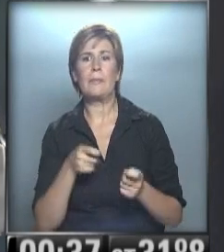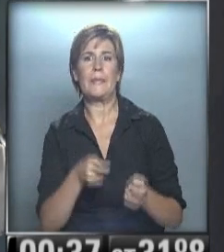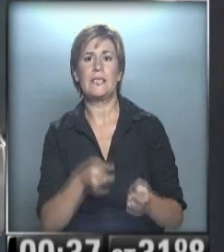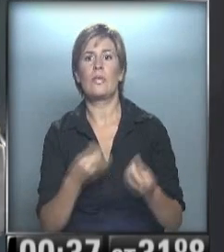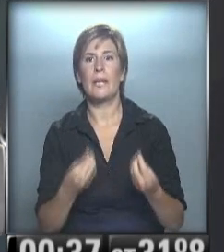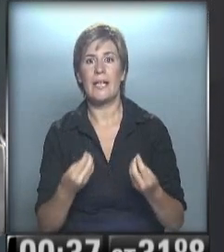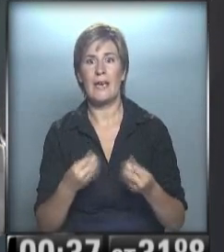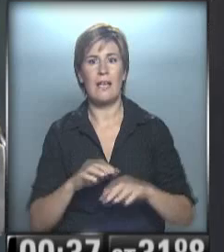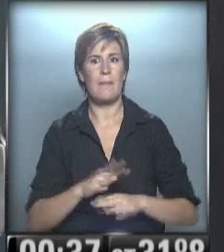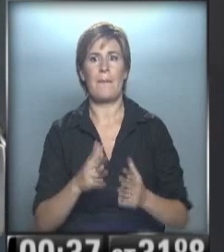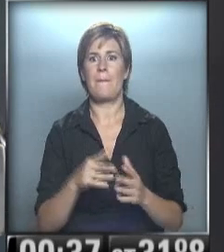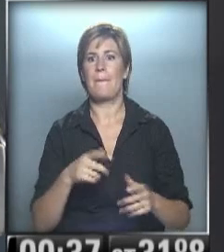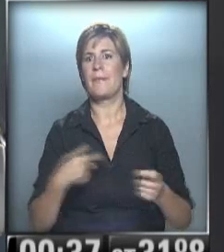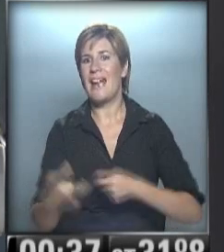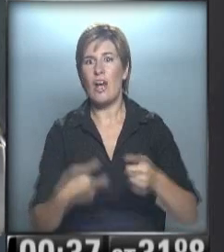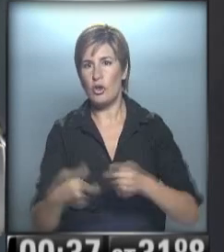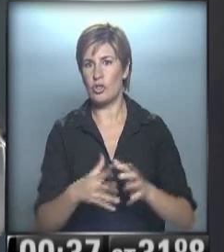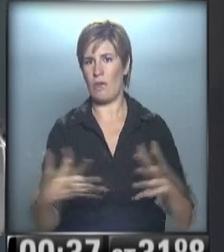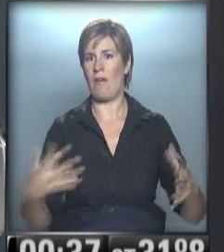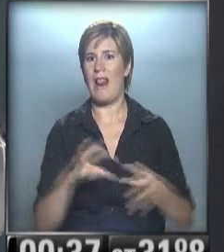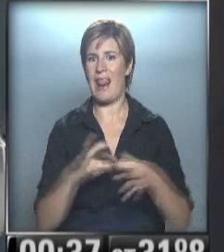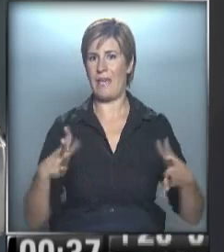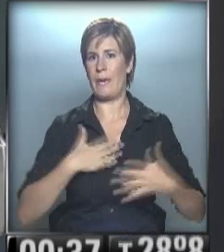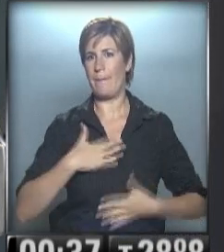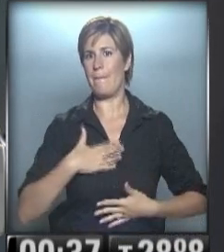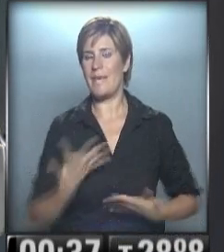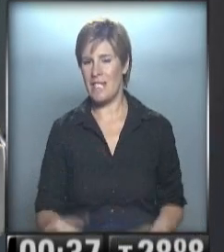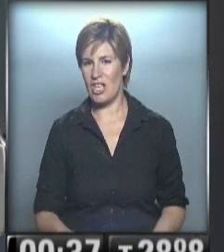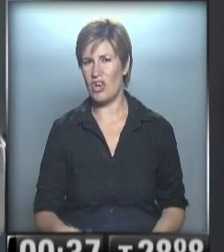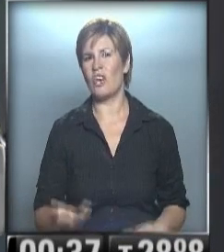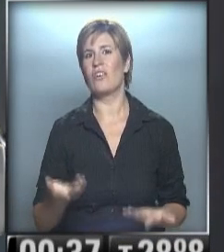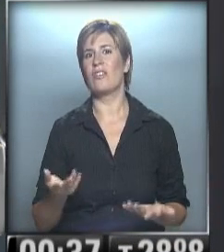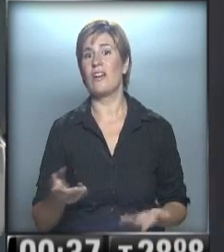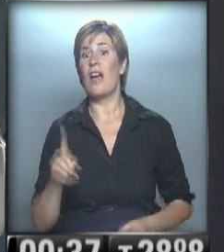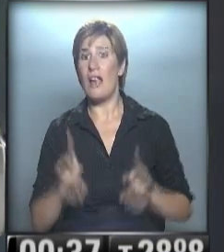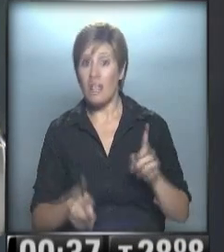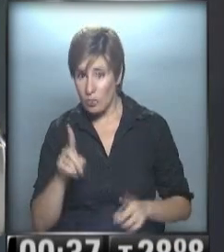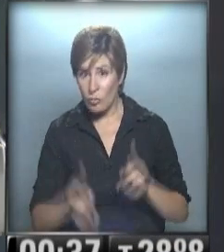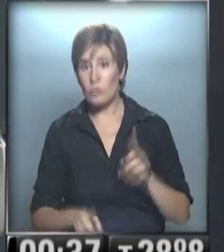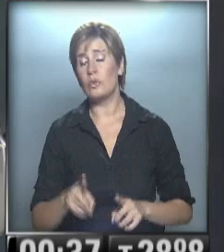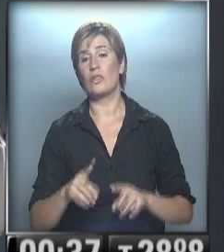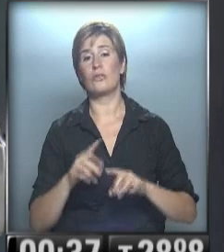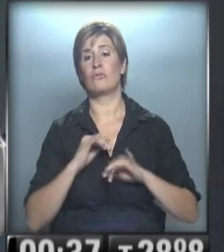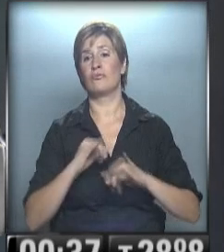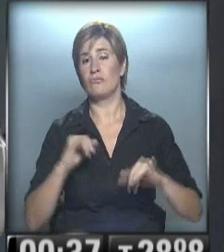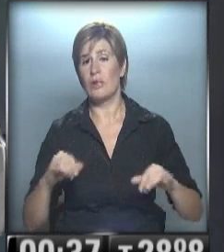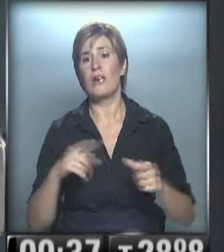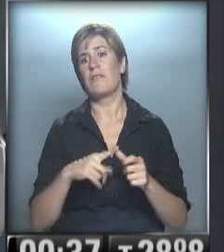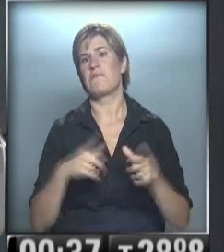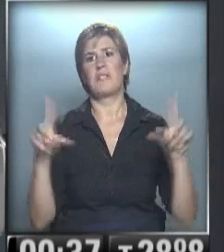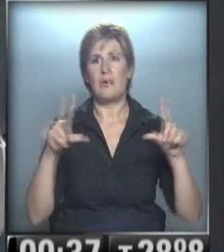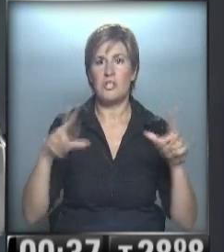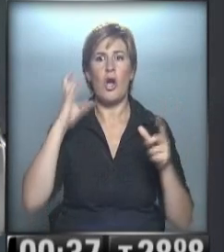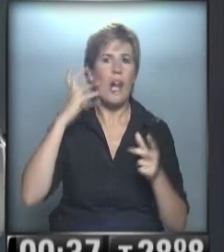mercado. O sea, no es neutra la posición de determinado tipo de medios de comunicación y de intereses